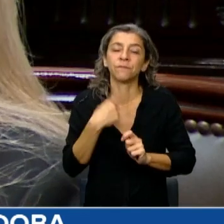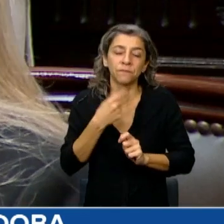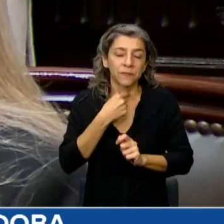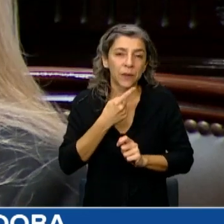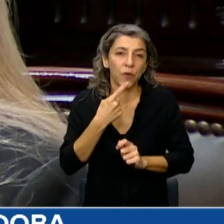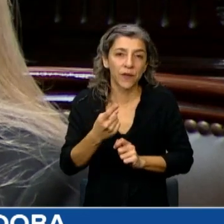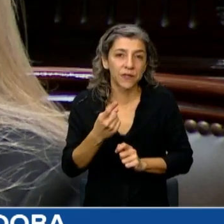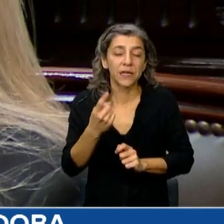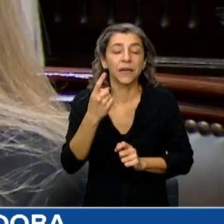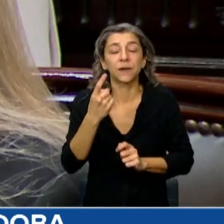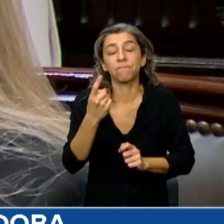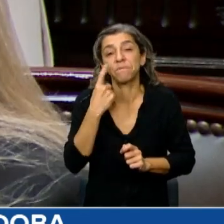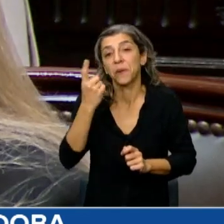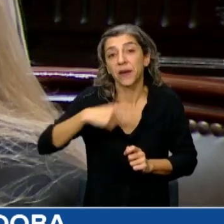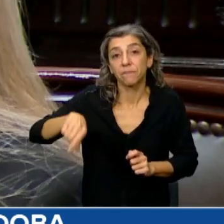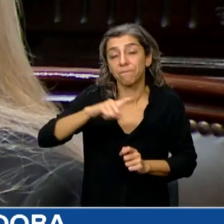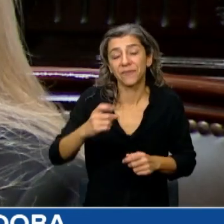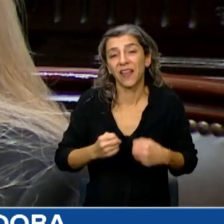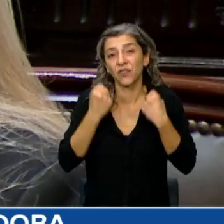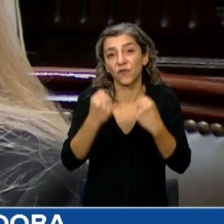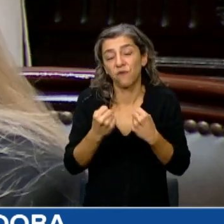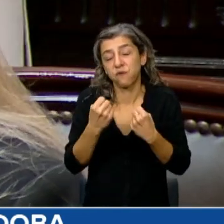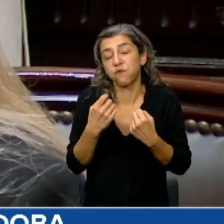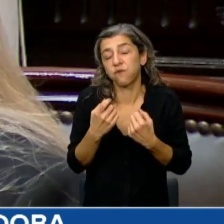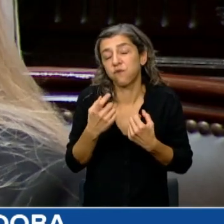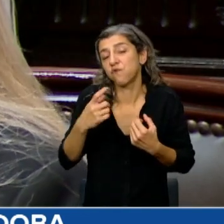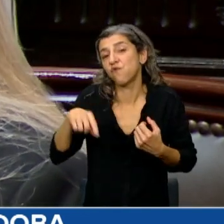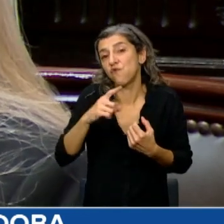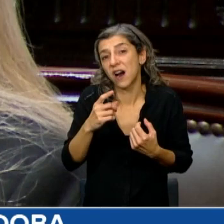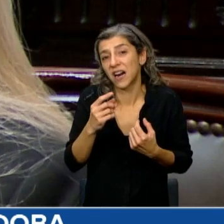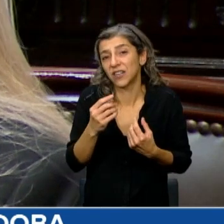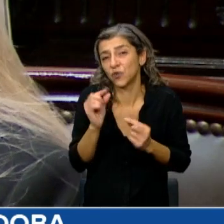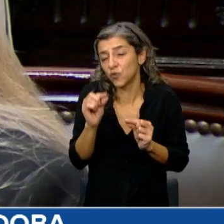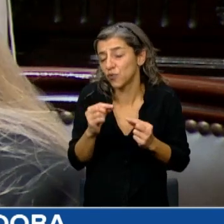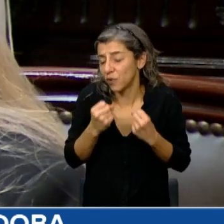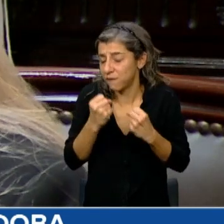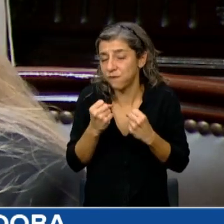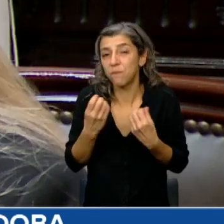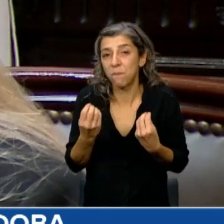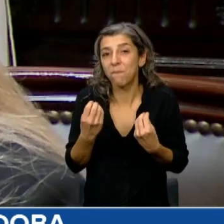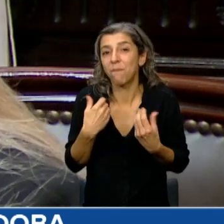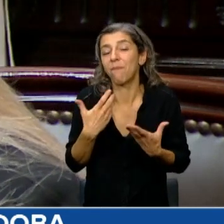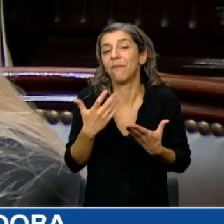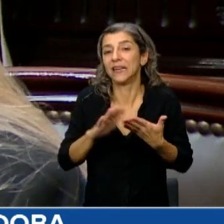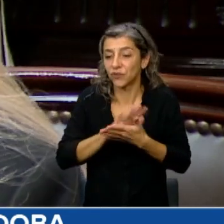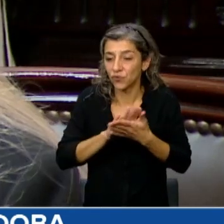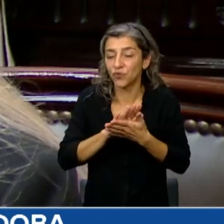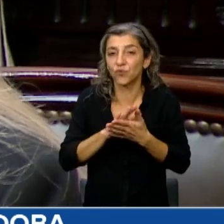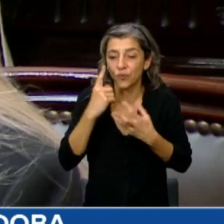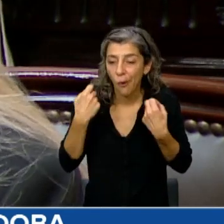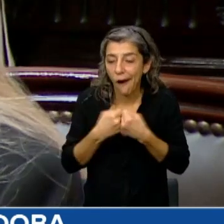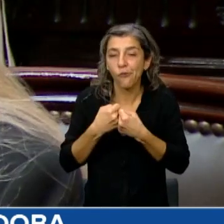comentar, a ver si podemos hacer un esfuerzo más, para definitivamente poder llegar a